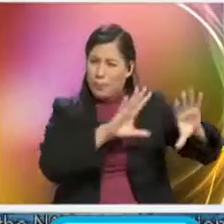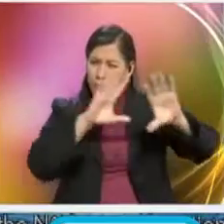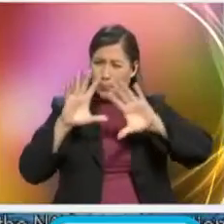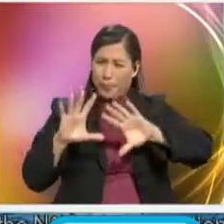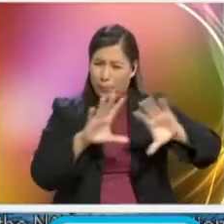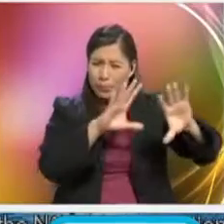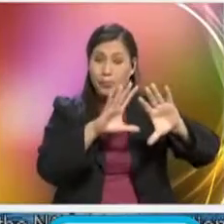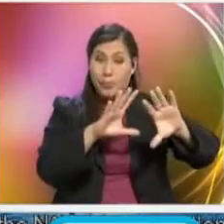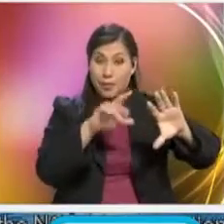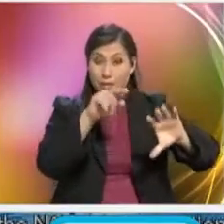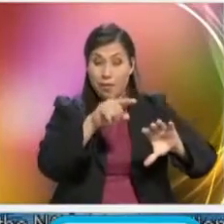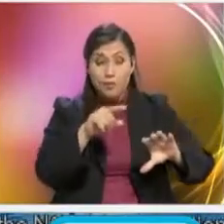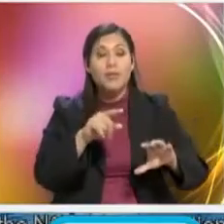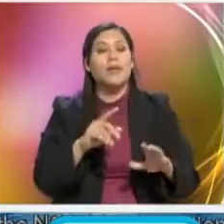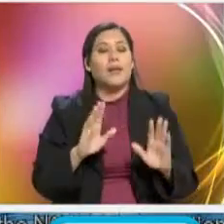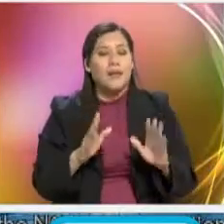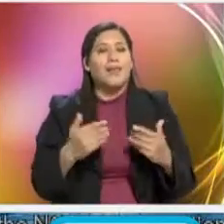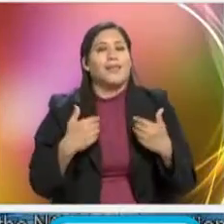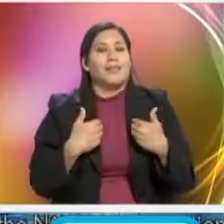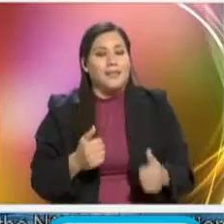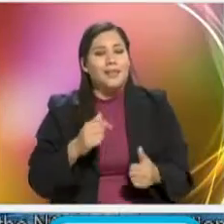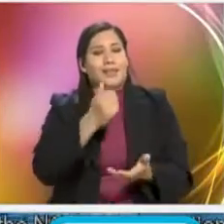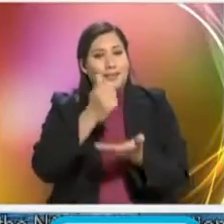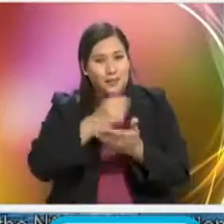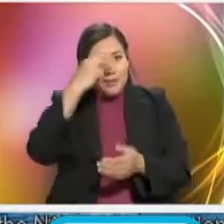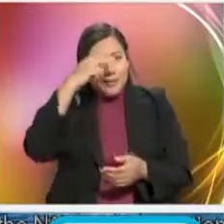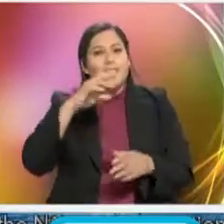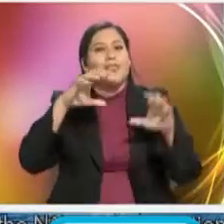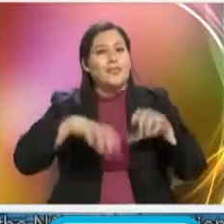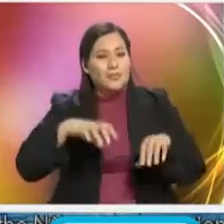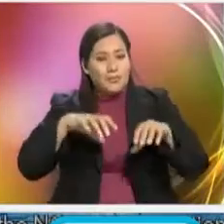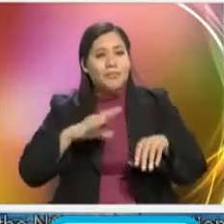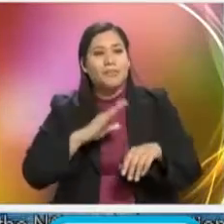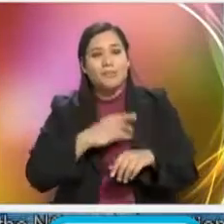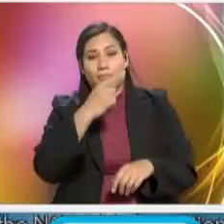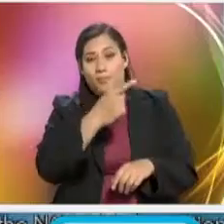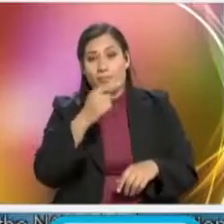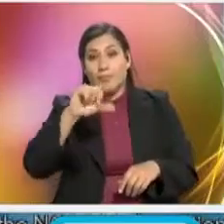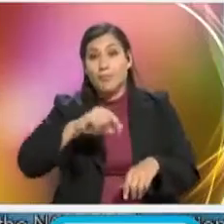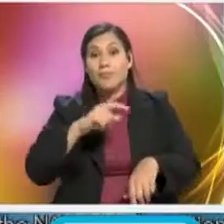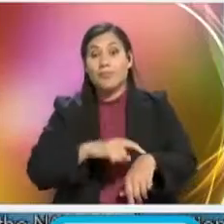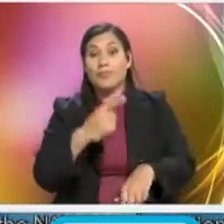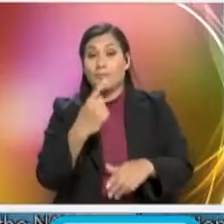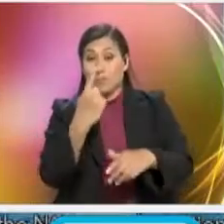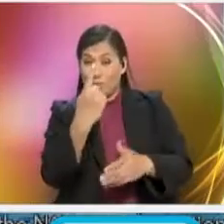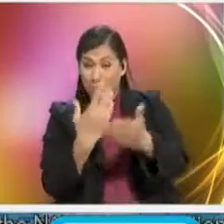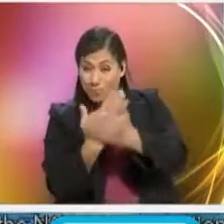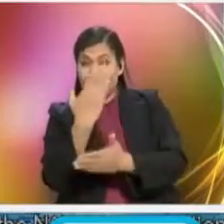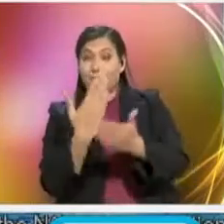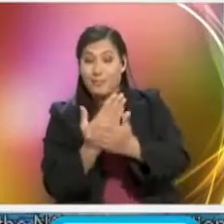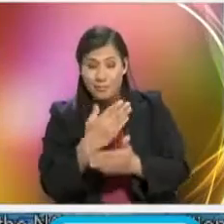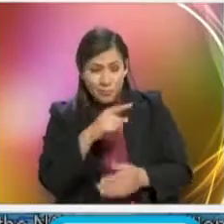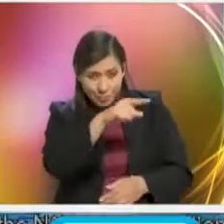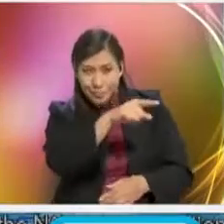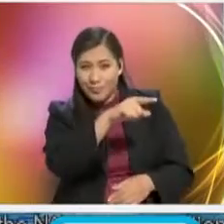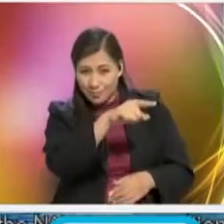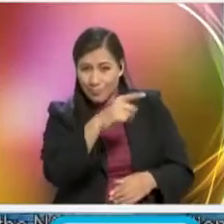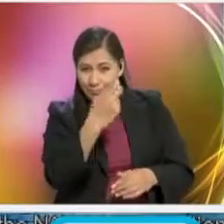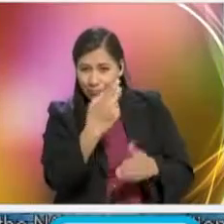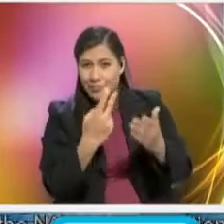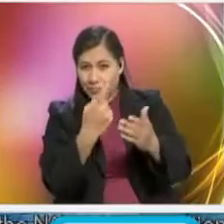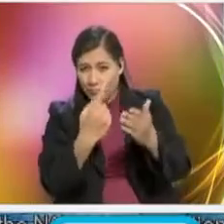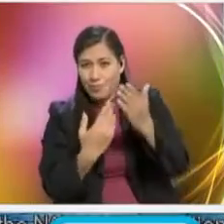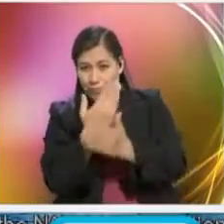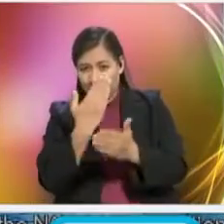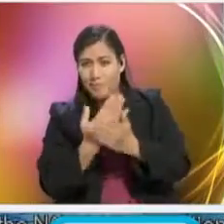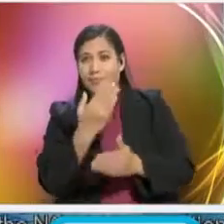está explicando por qué en la Ciudad de México está lloviendo tanto. Estamos viendo el modelo de hoy a la 1 de la mañana, por ejemplo, ¿no? Esto lo Muy hicimos algunos días reciente.